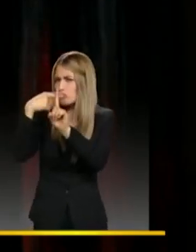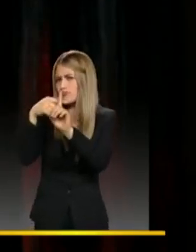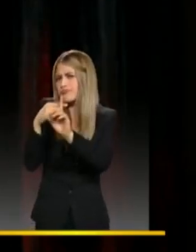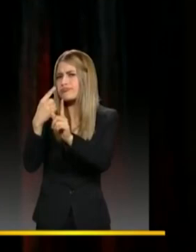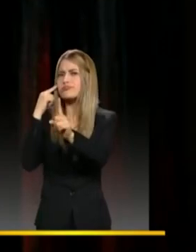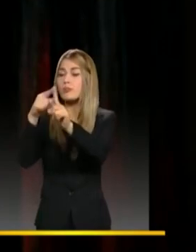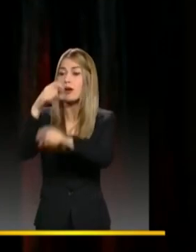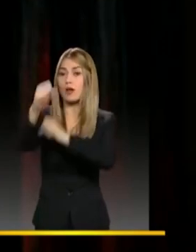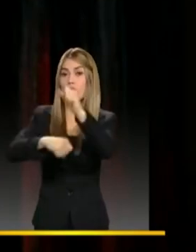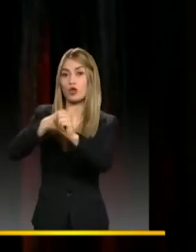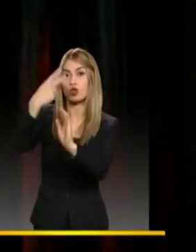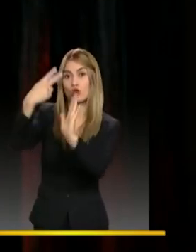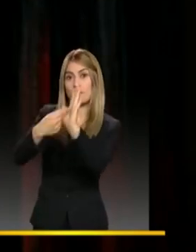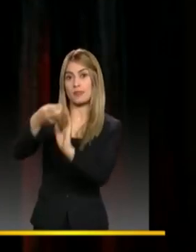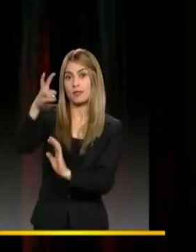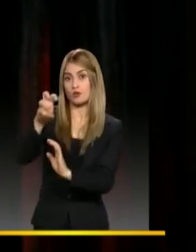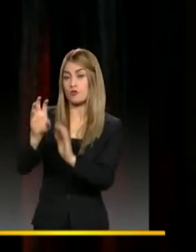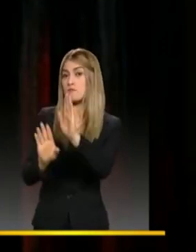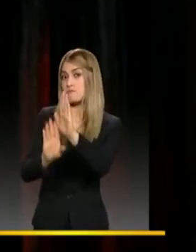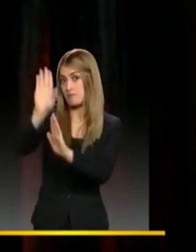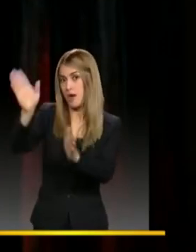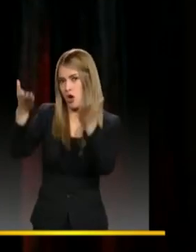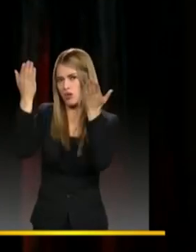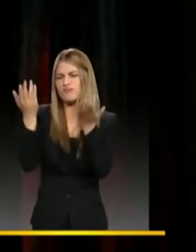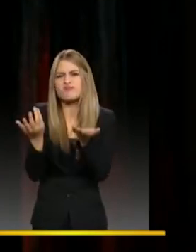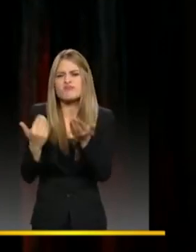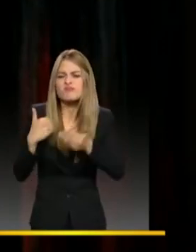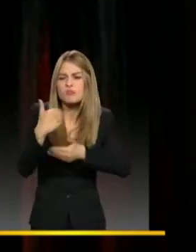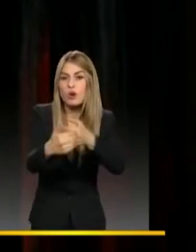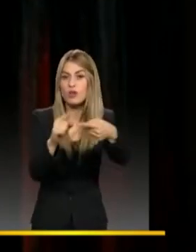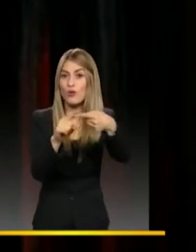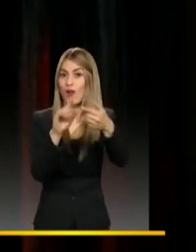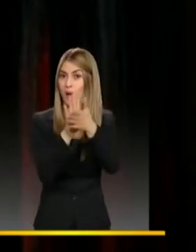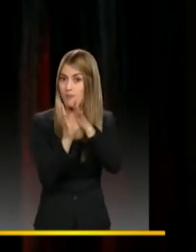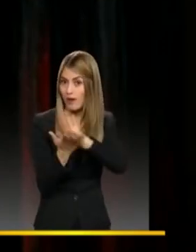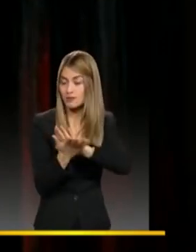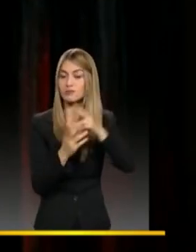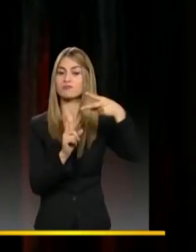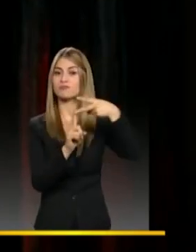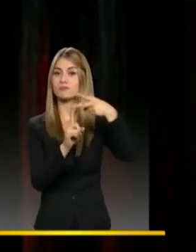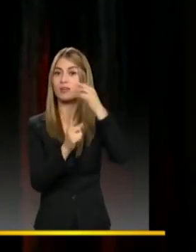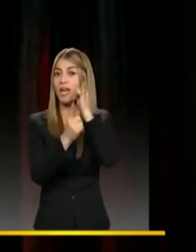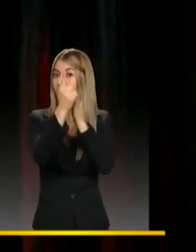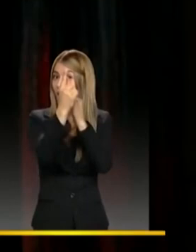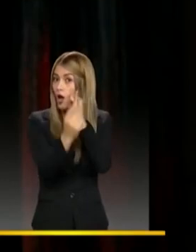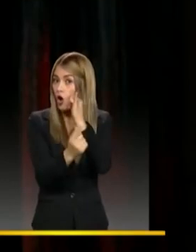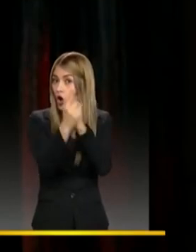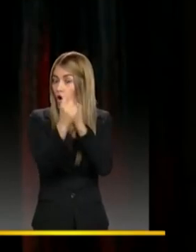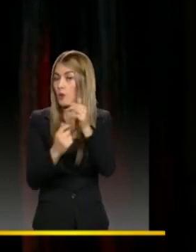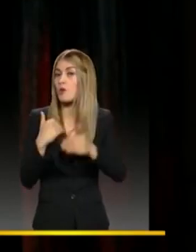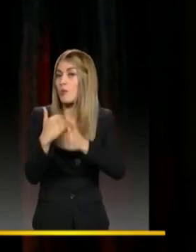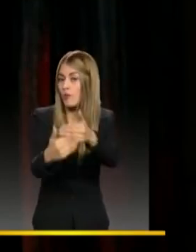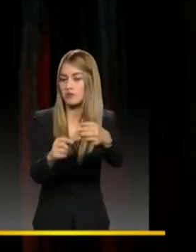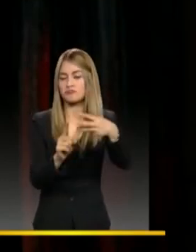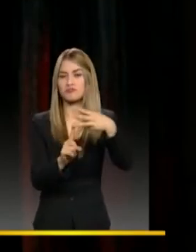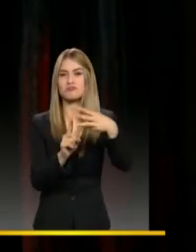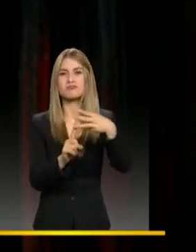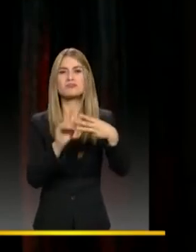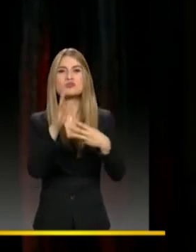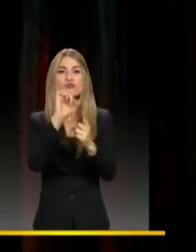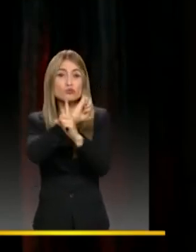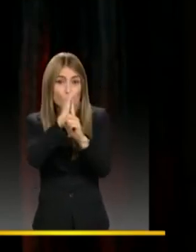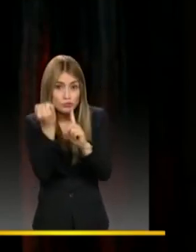todos. Transición en la paz, transición en lo económico, transición en lo social, transición